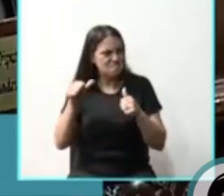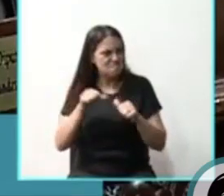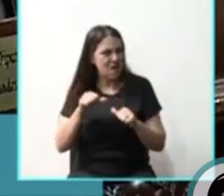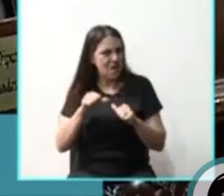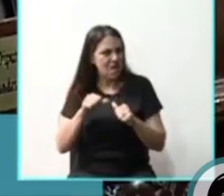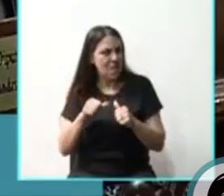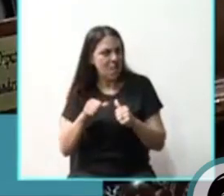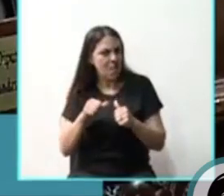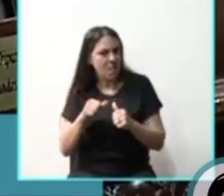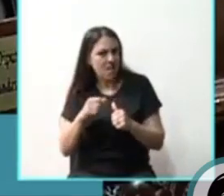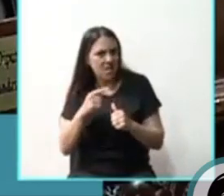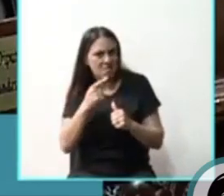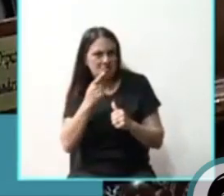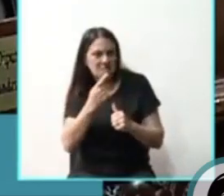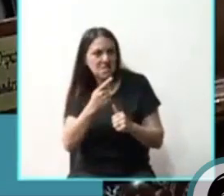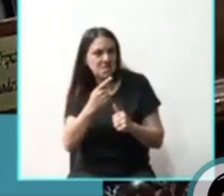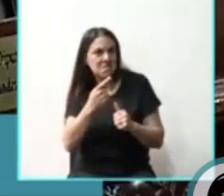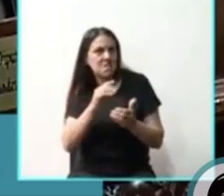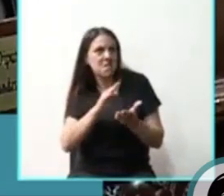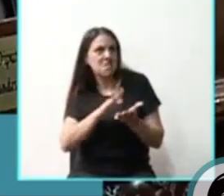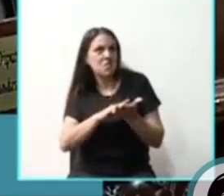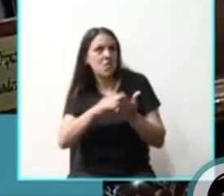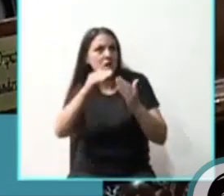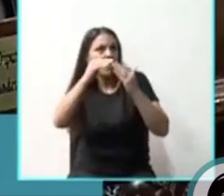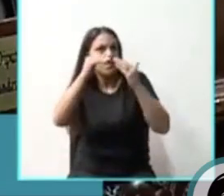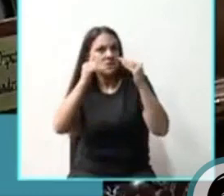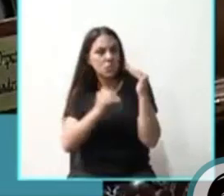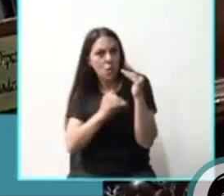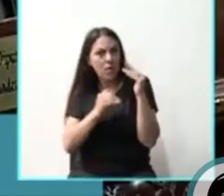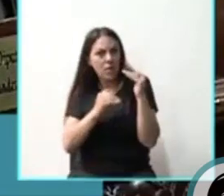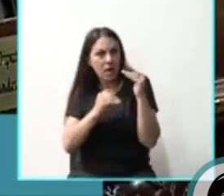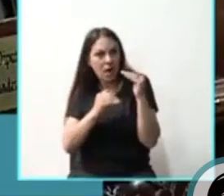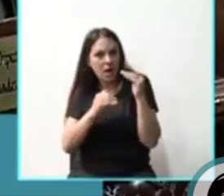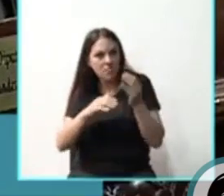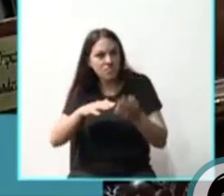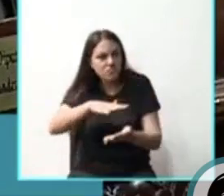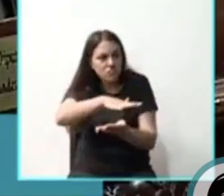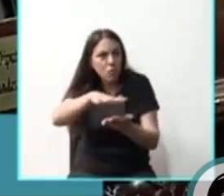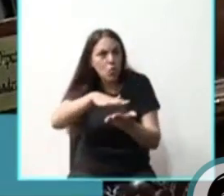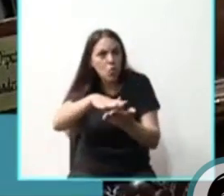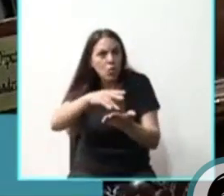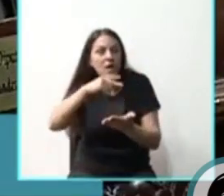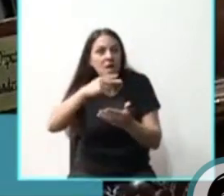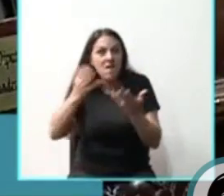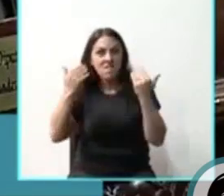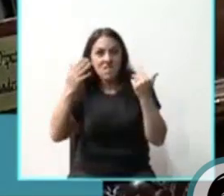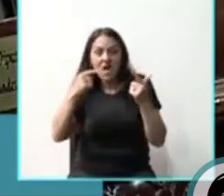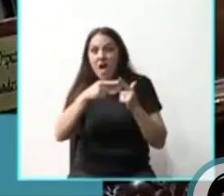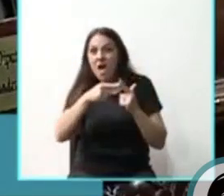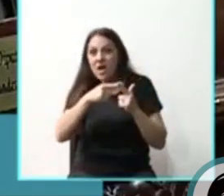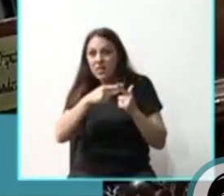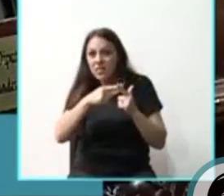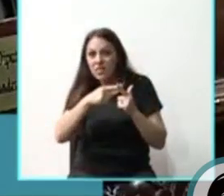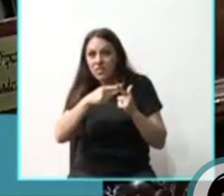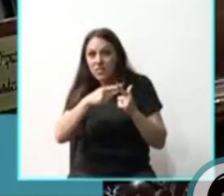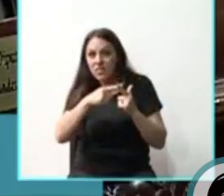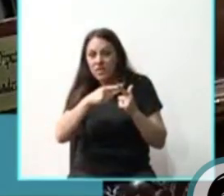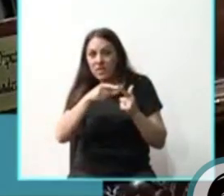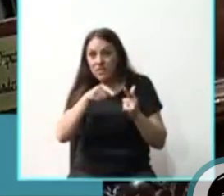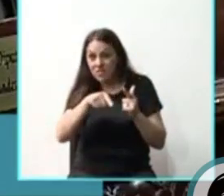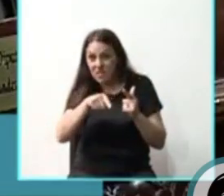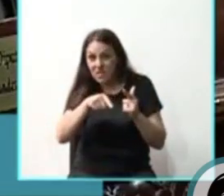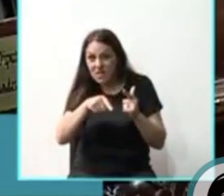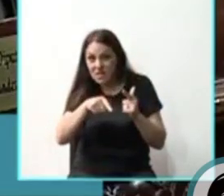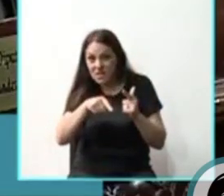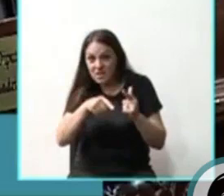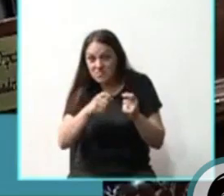la desigualdad el problema de los espacios verdes que implicaría la venta de